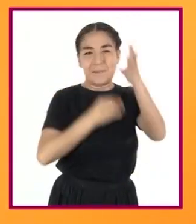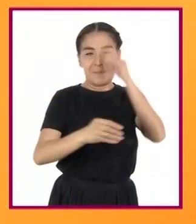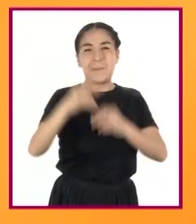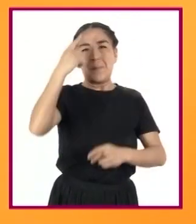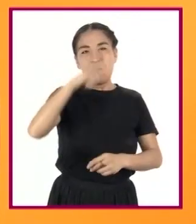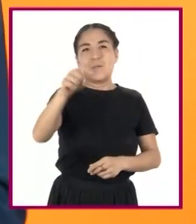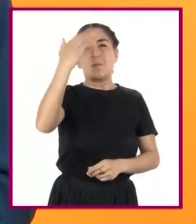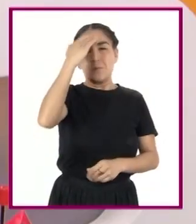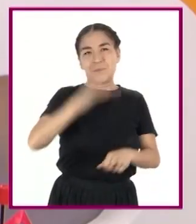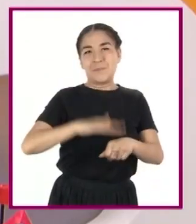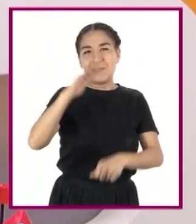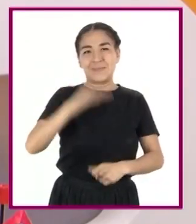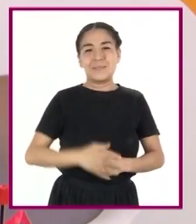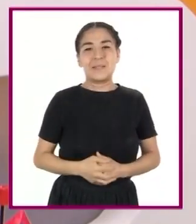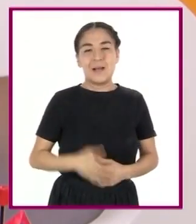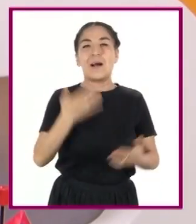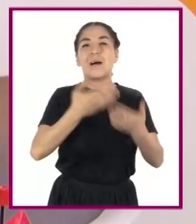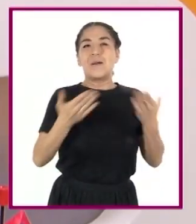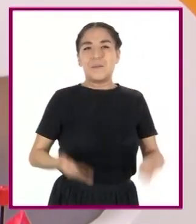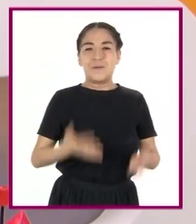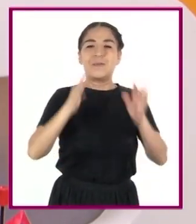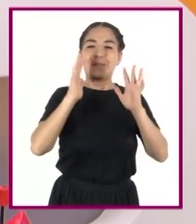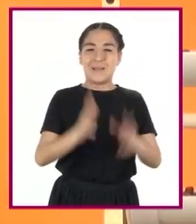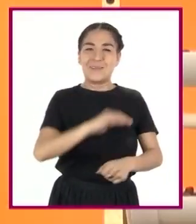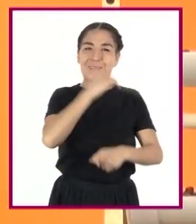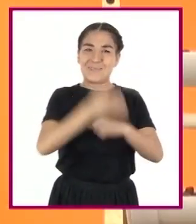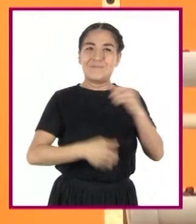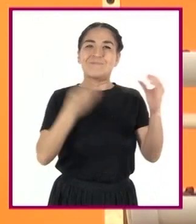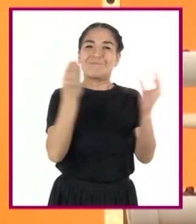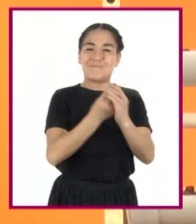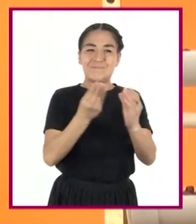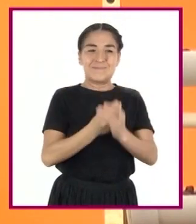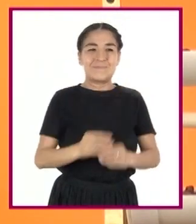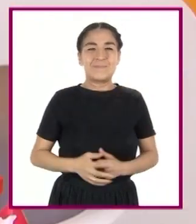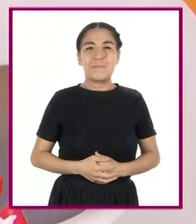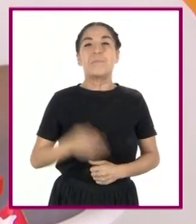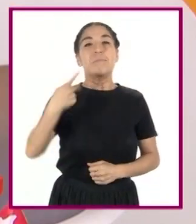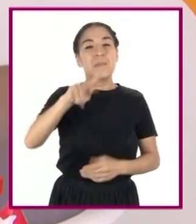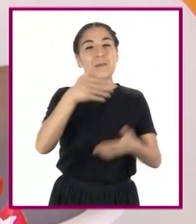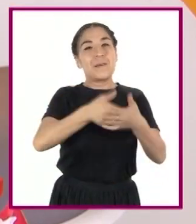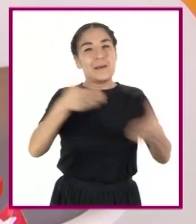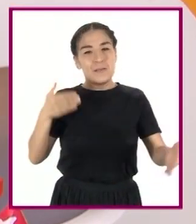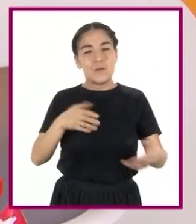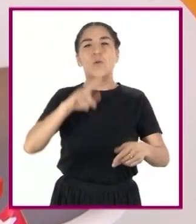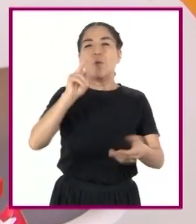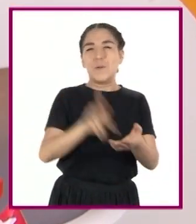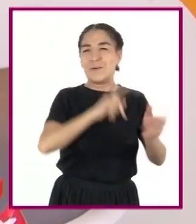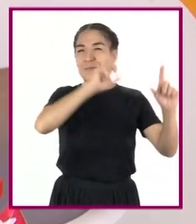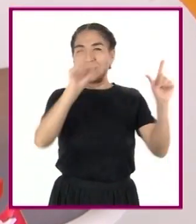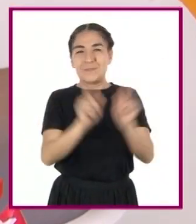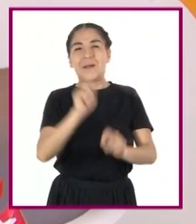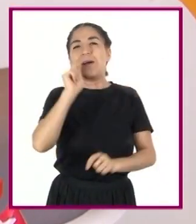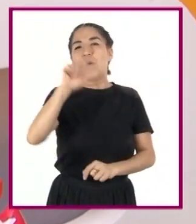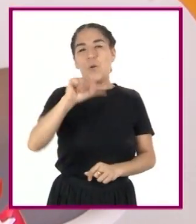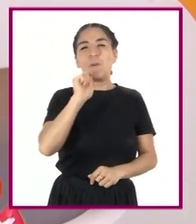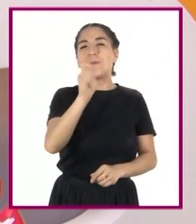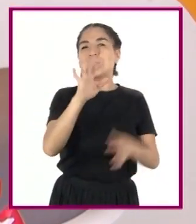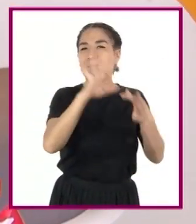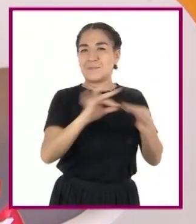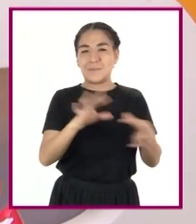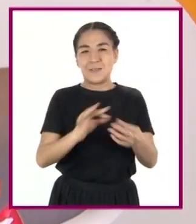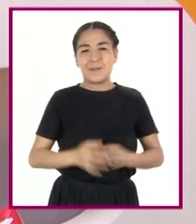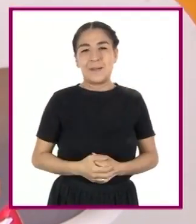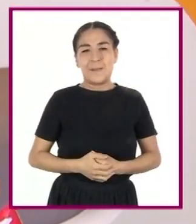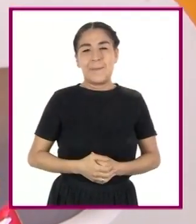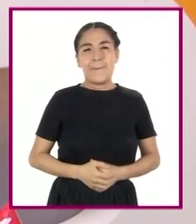sus conocimientos. Ahora llegamos al final de la sesión. Pero antes, hagamos un recuento de lo que vimos.